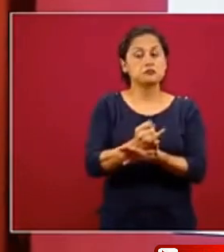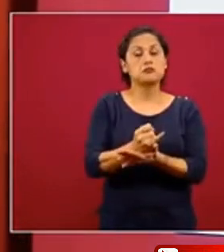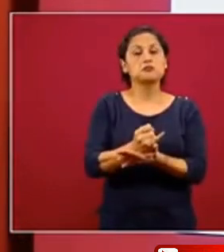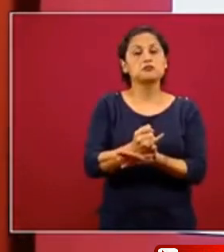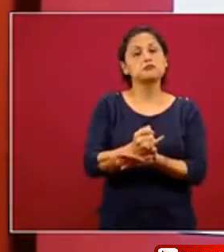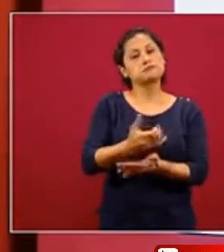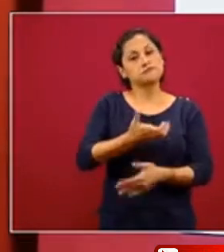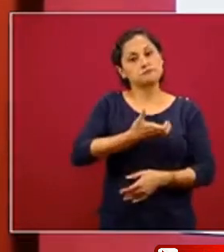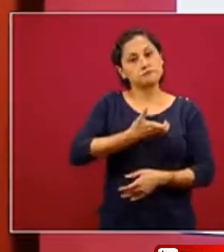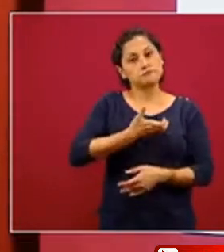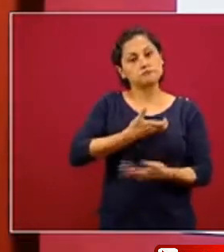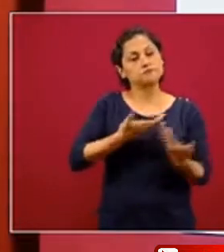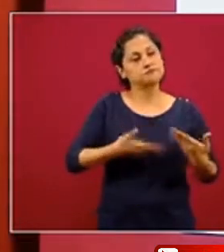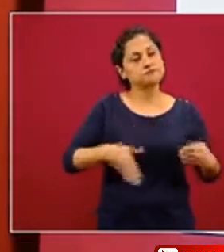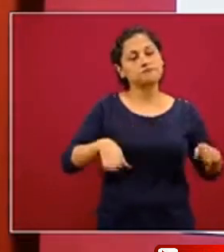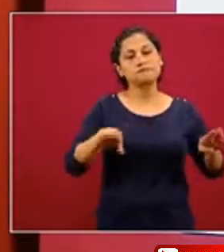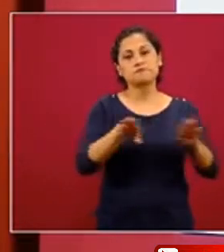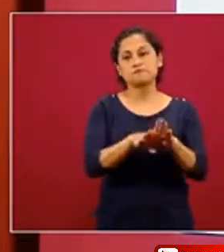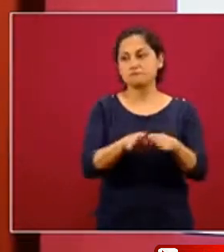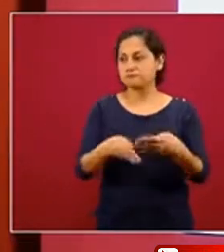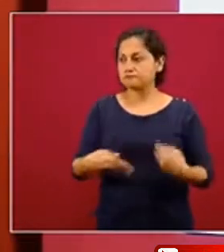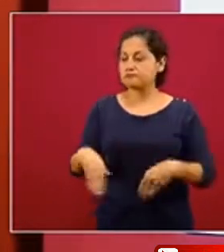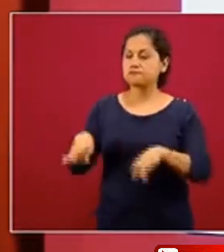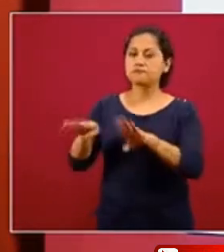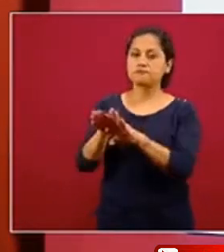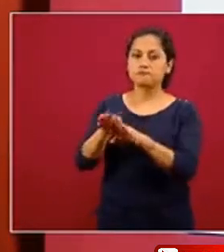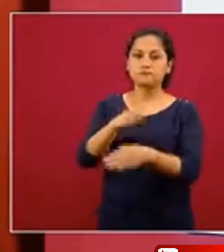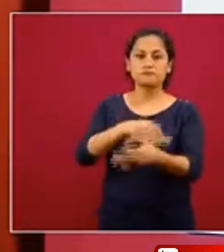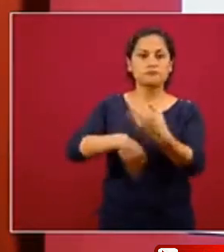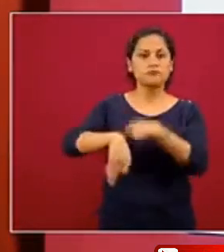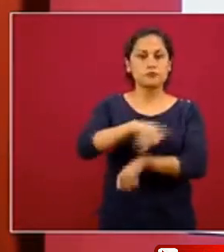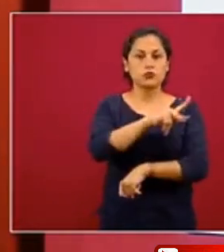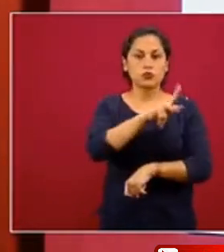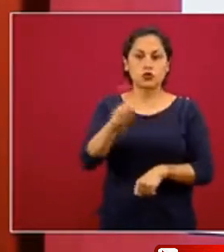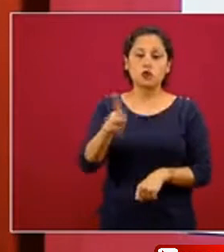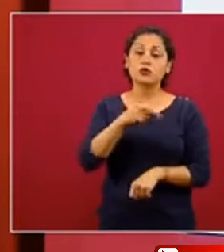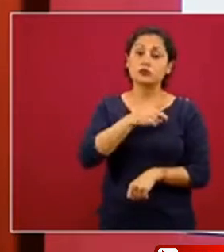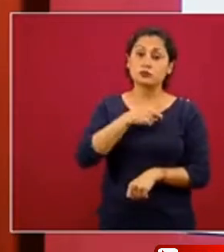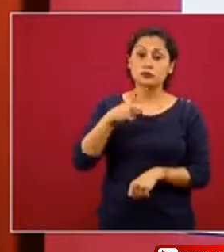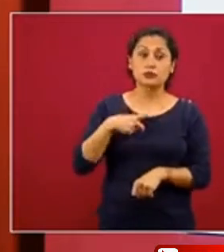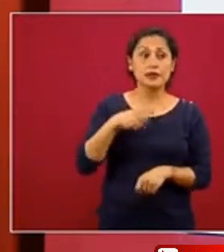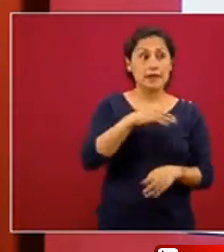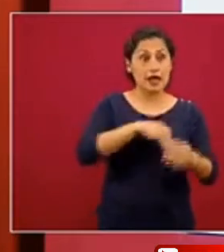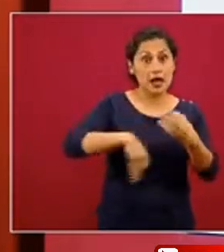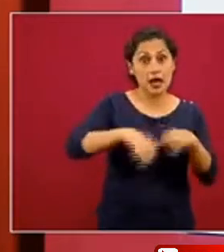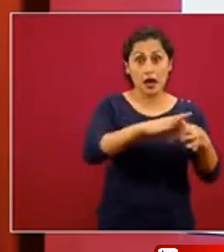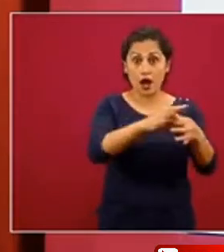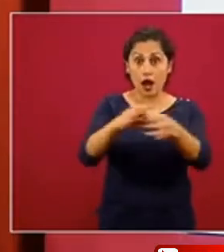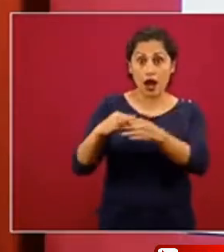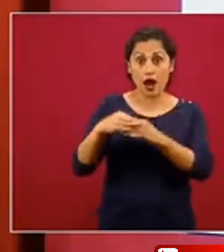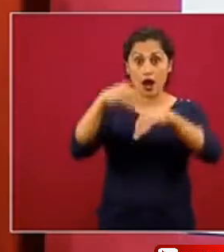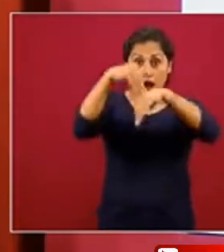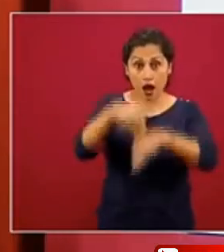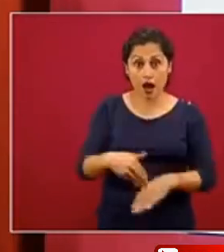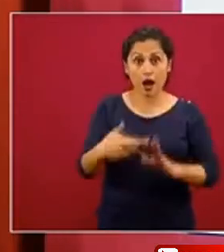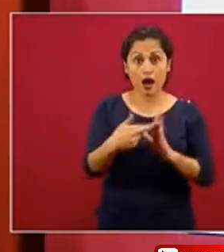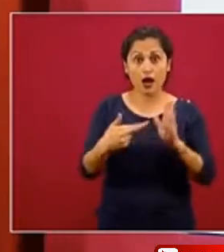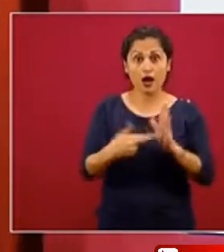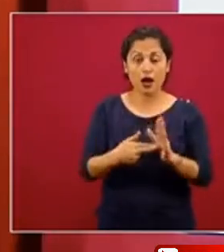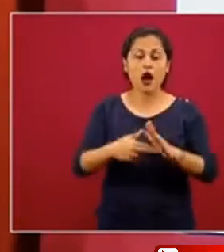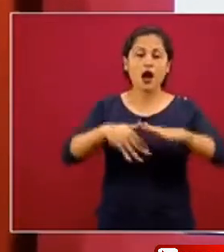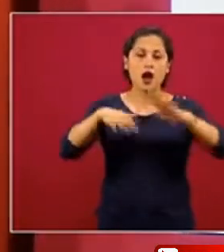comercios hasta que cumplan con estas disposiciones. Es un excelente modelo del tipo de